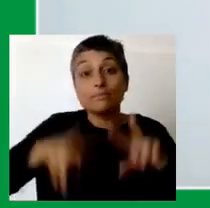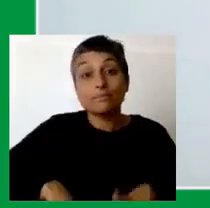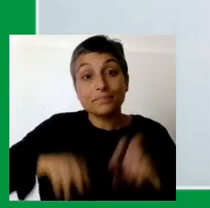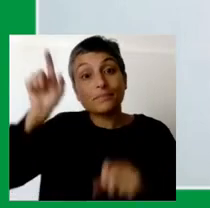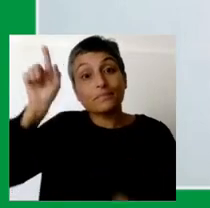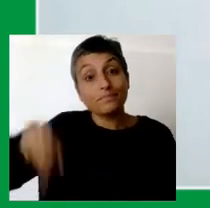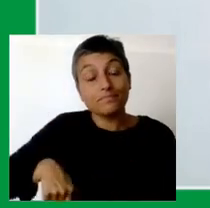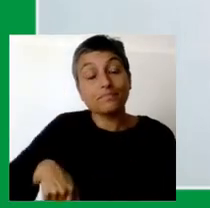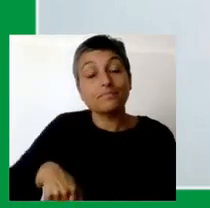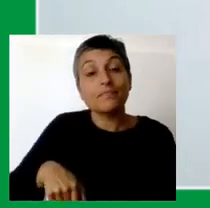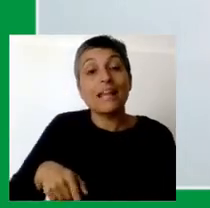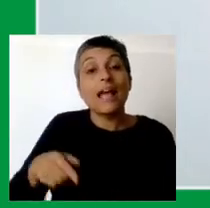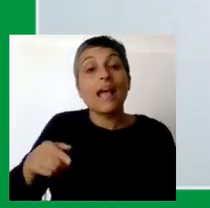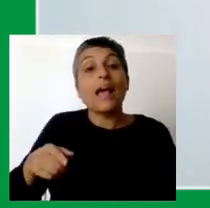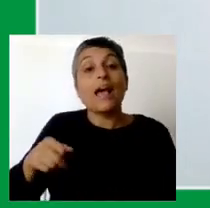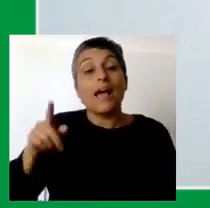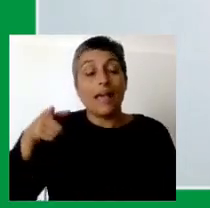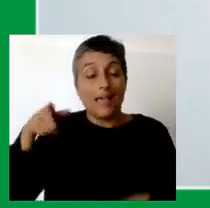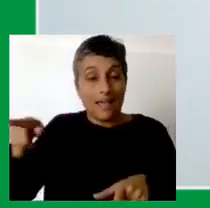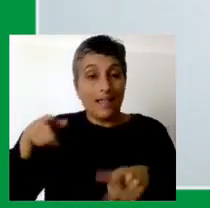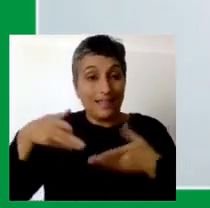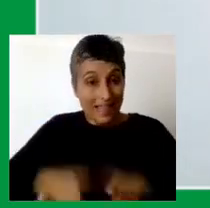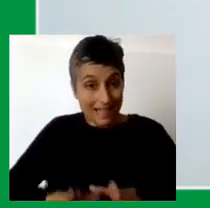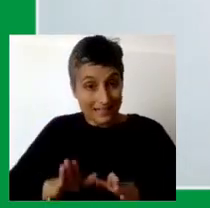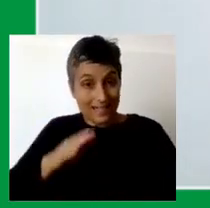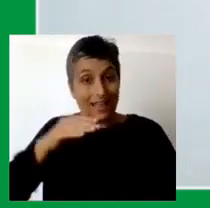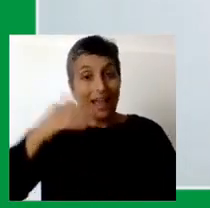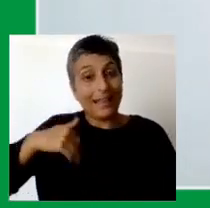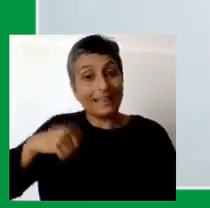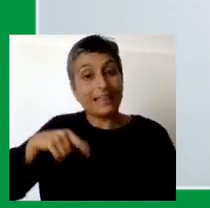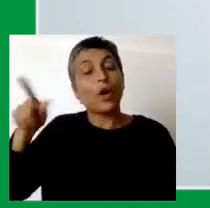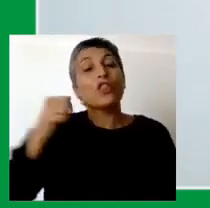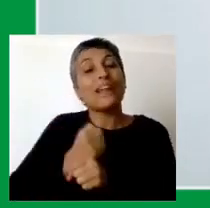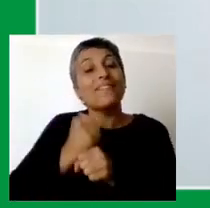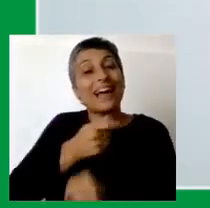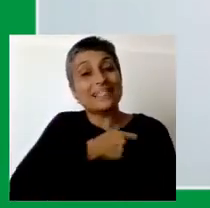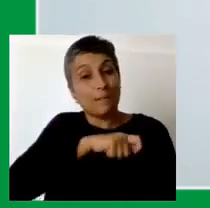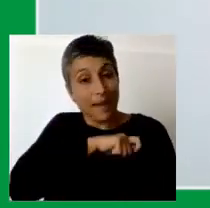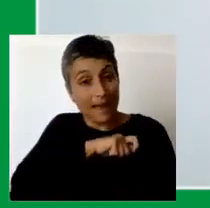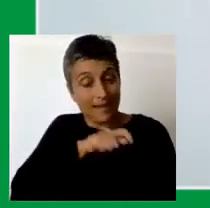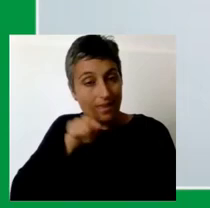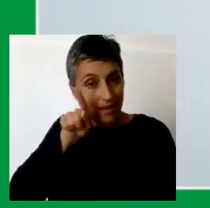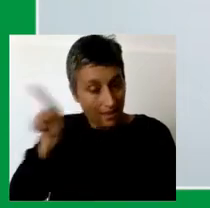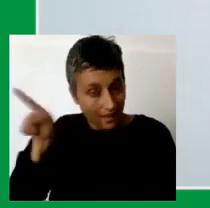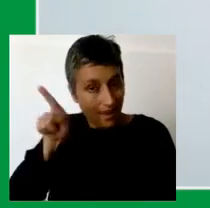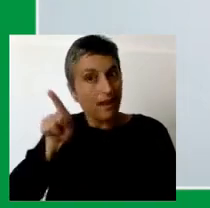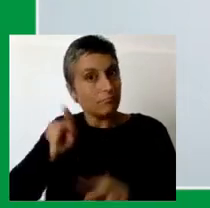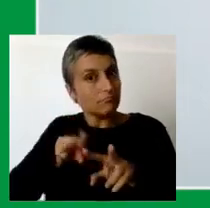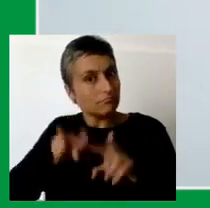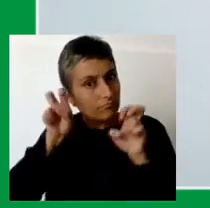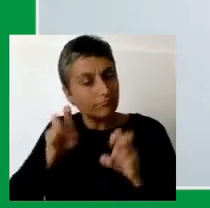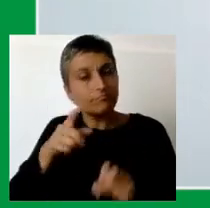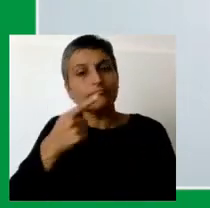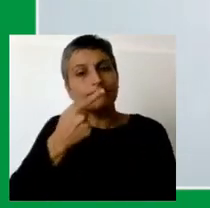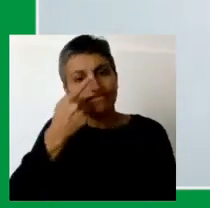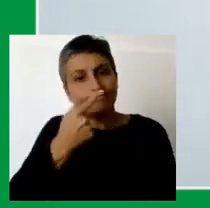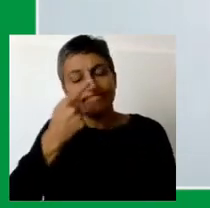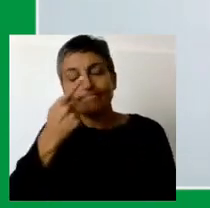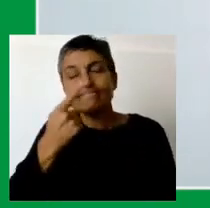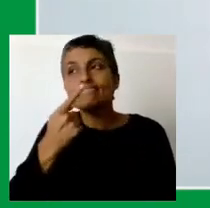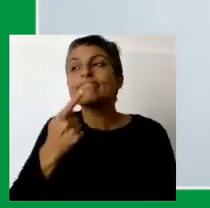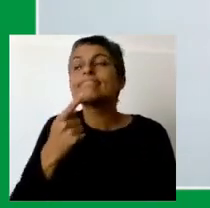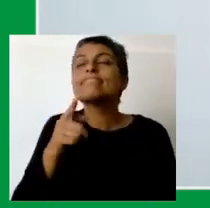de origen, pero trabaja en España, en Barcelona, en la Universidad Pompeu Fabra. Él hizo un estudio muy interesante, que se